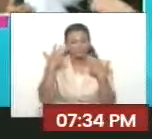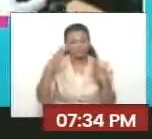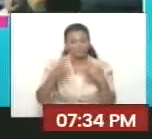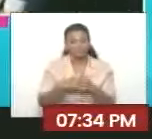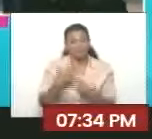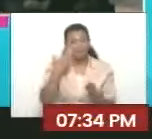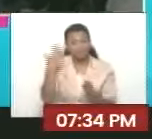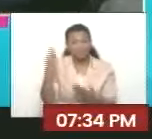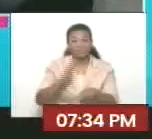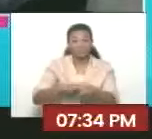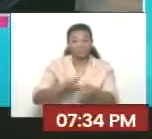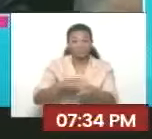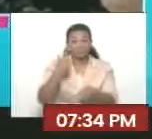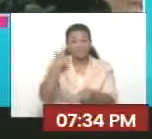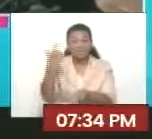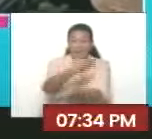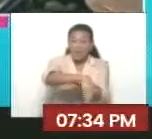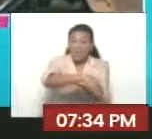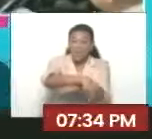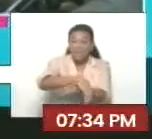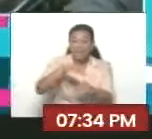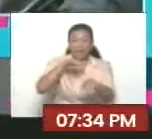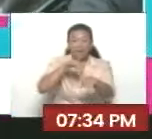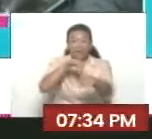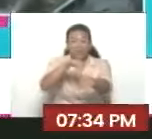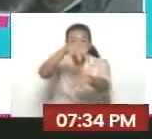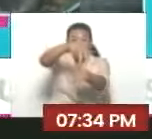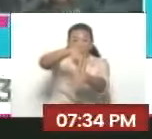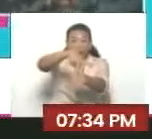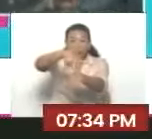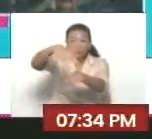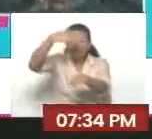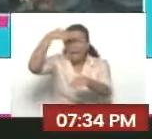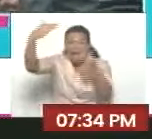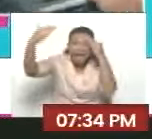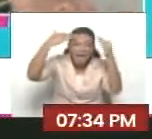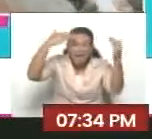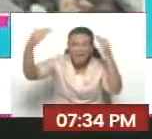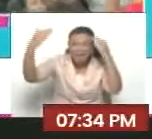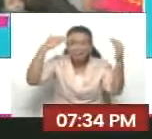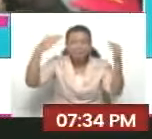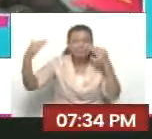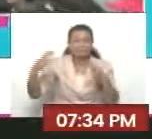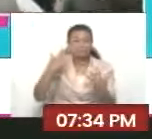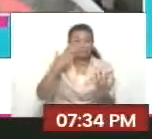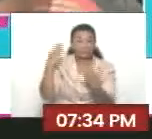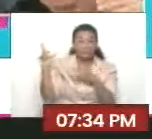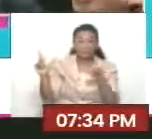Ahí lo dije con Maduro en la vía. Ahí están las imágenes, mira.